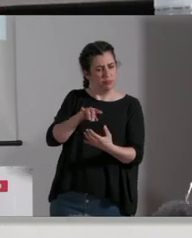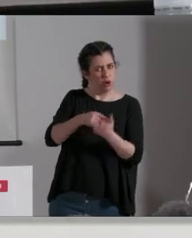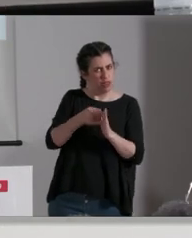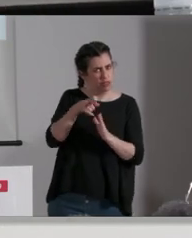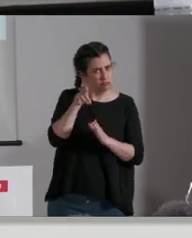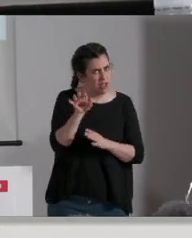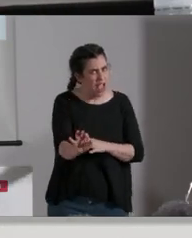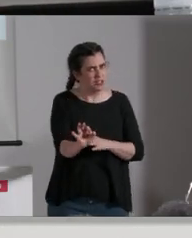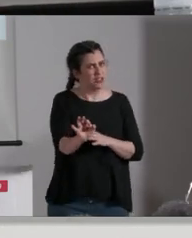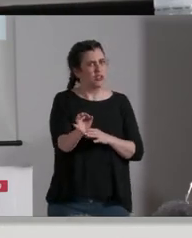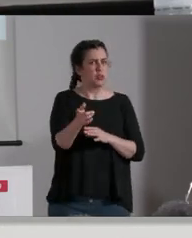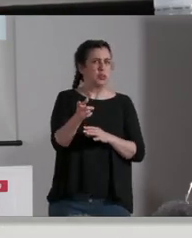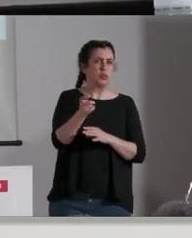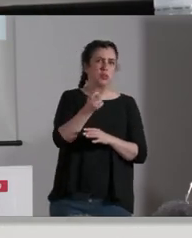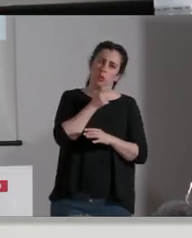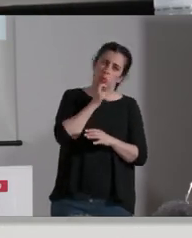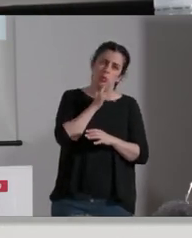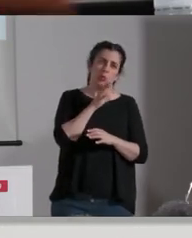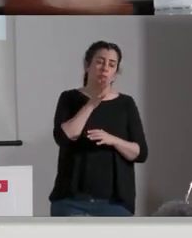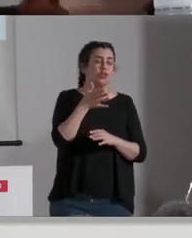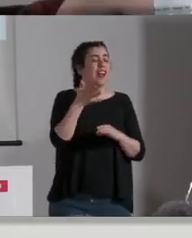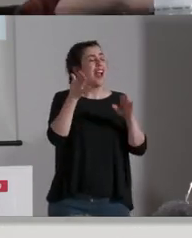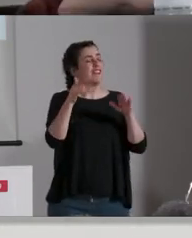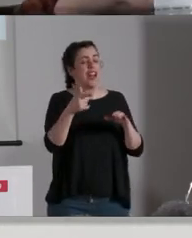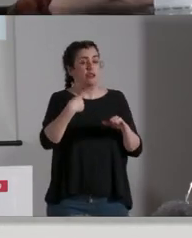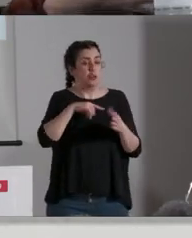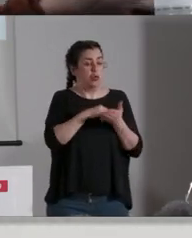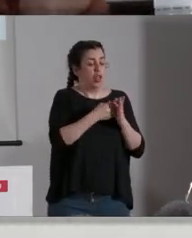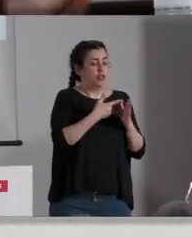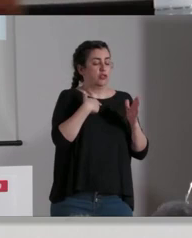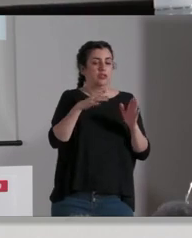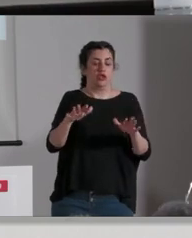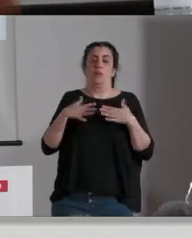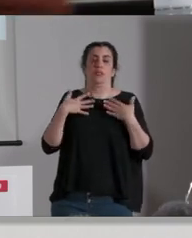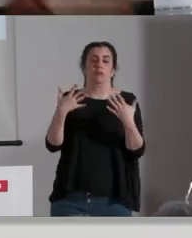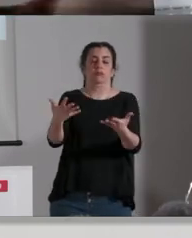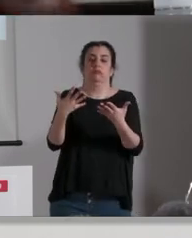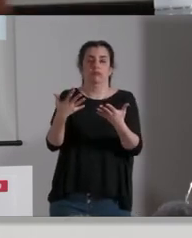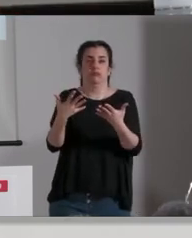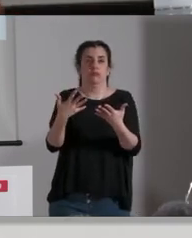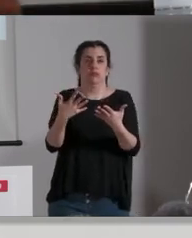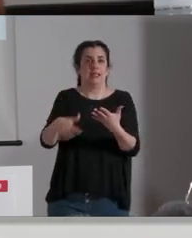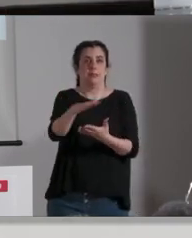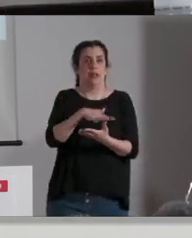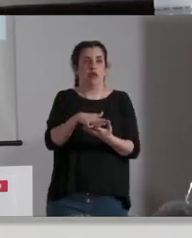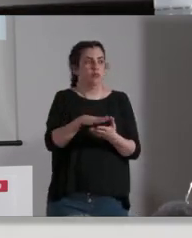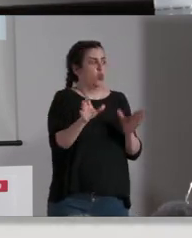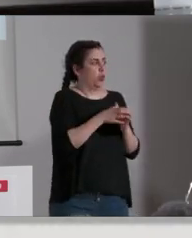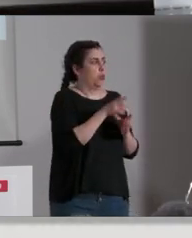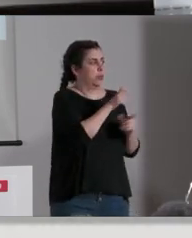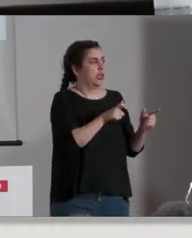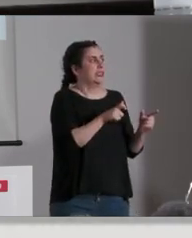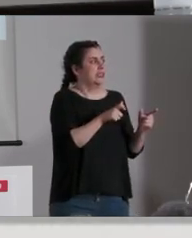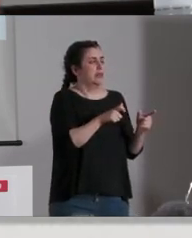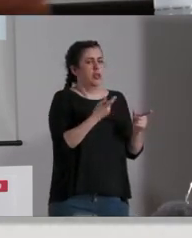haría, ¿no? Porque al final somos un proyecto que nos hemos encontrado con el espacio y con el grupo de gente, pero no la